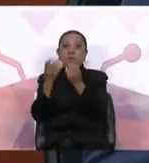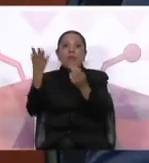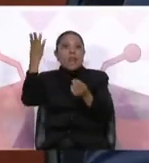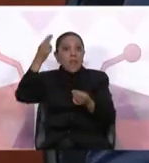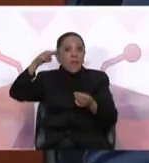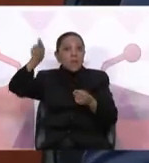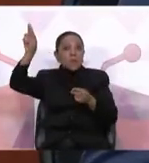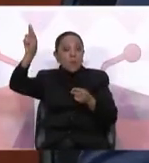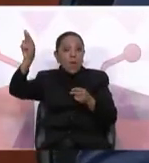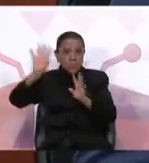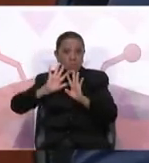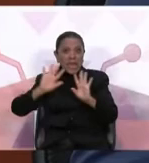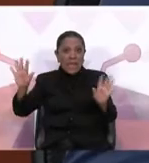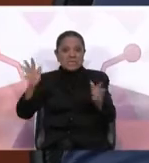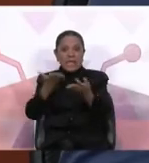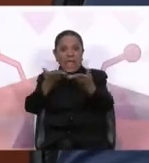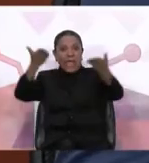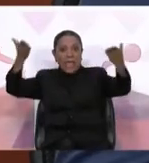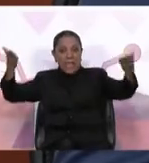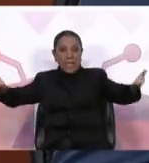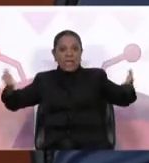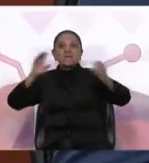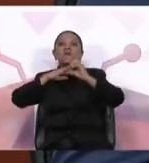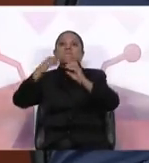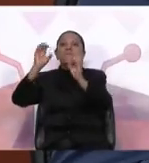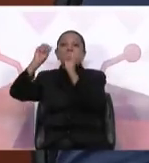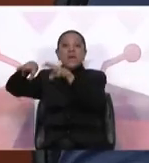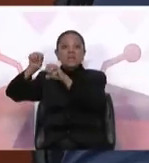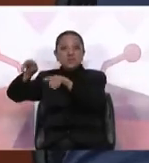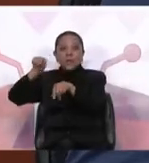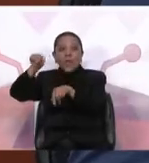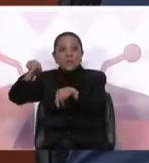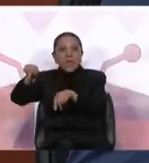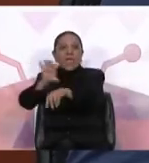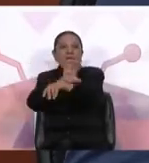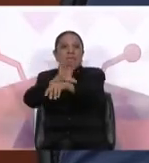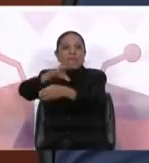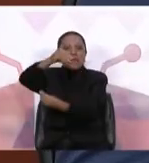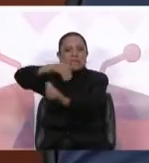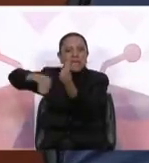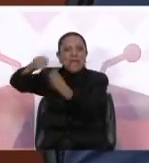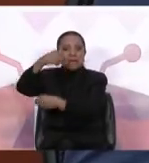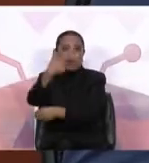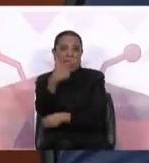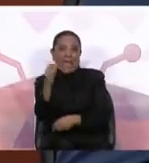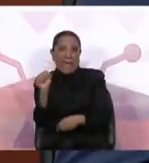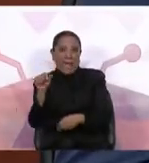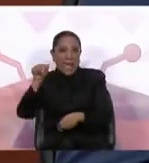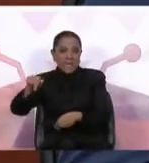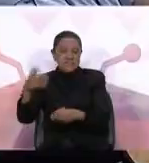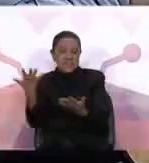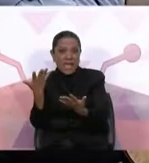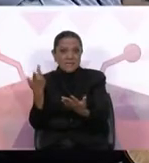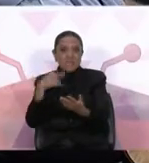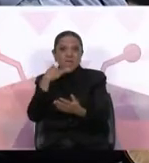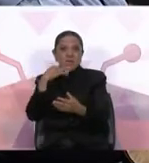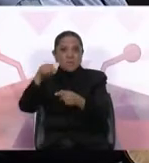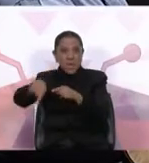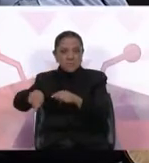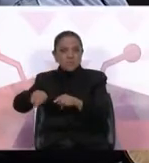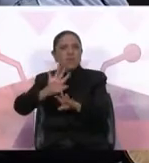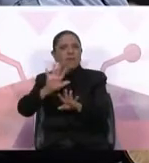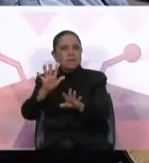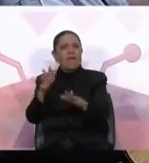energía a través de los gases que se producen ese es un ejemplo a nivel